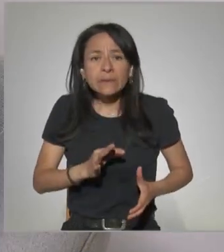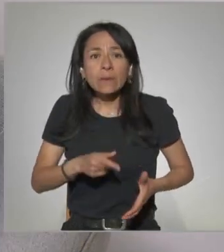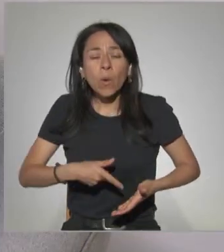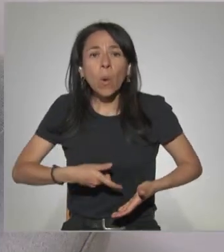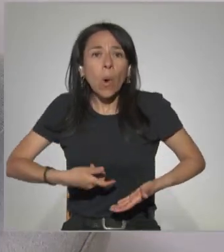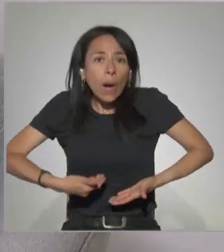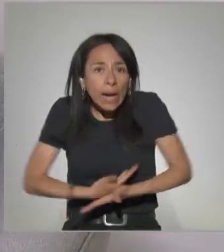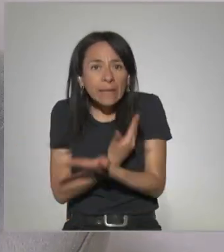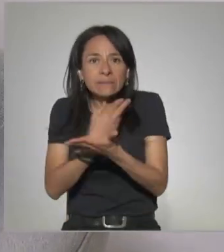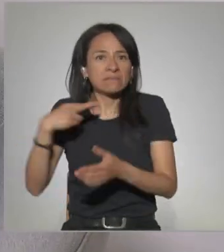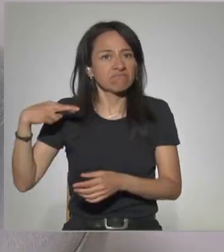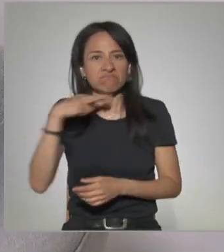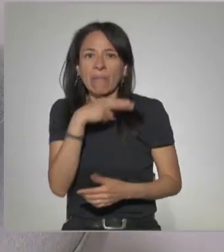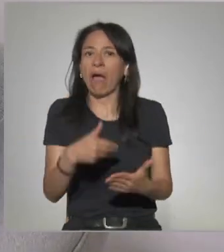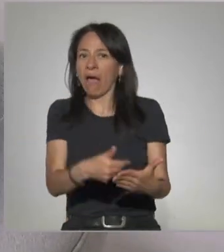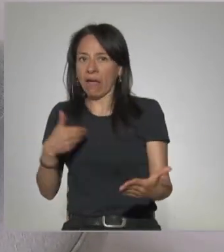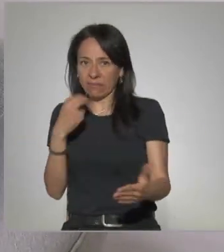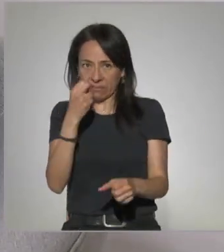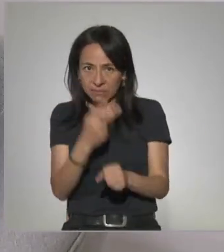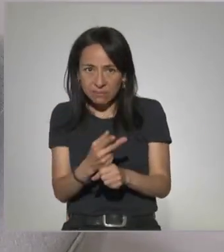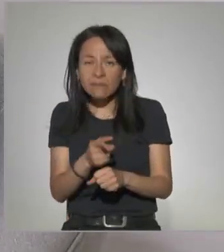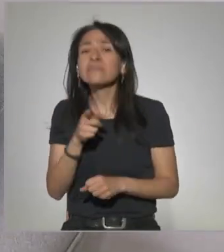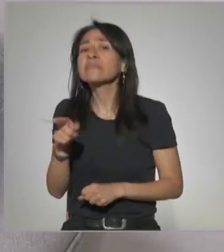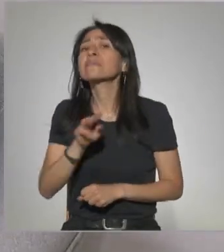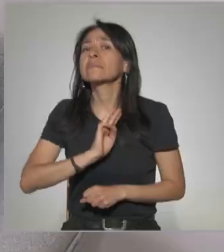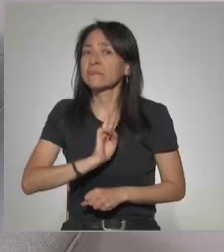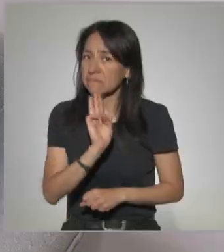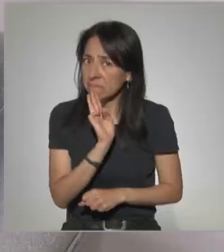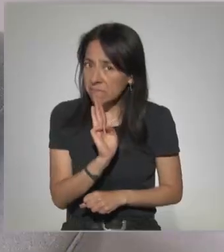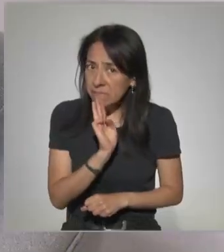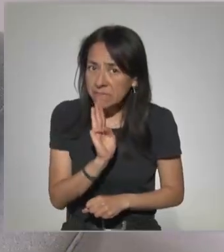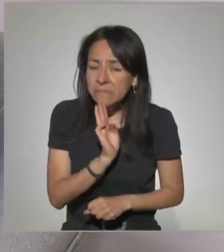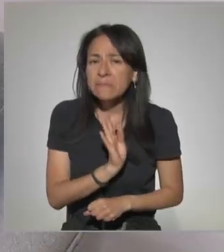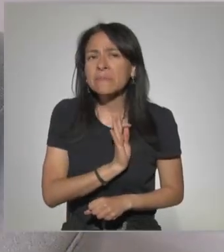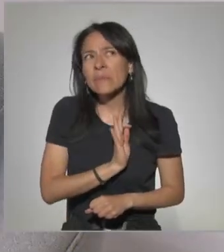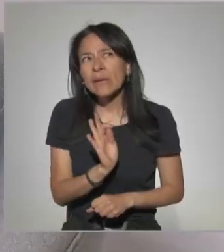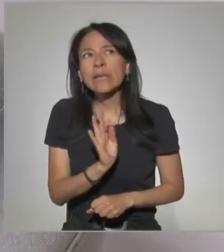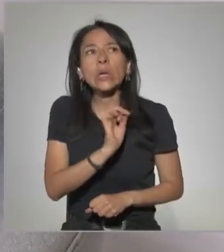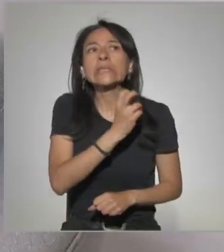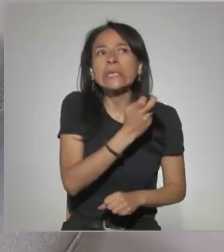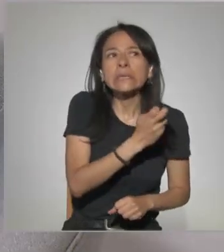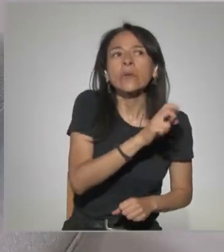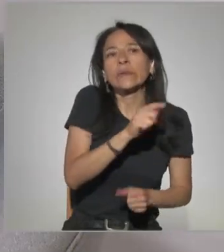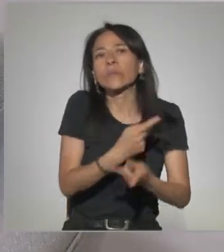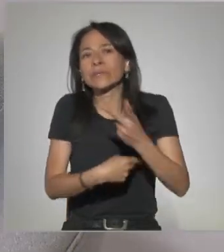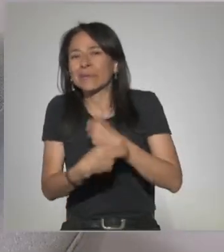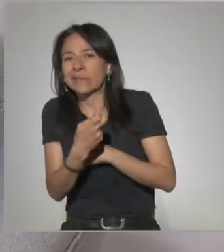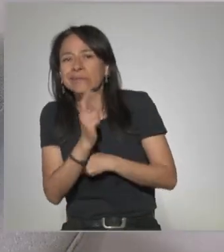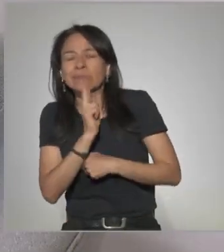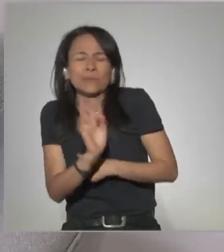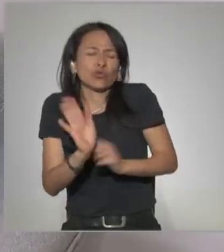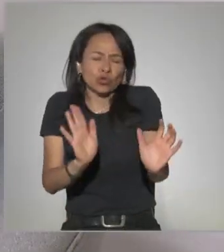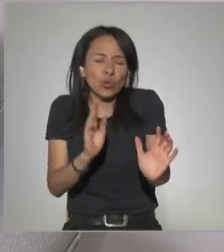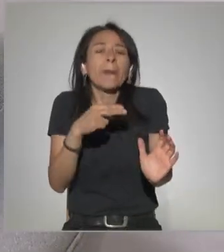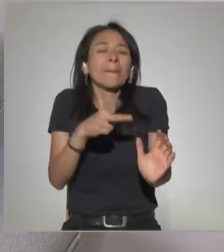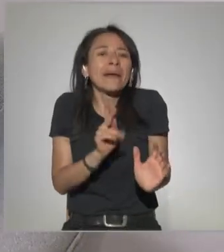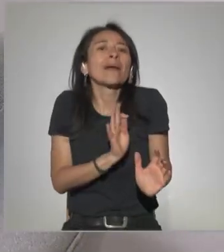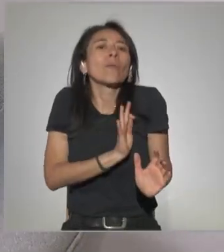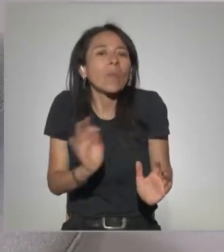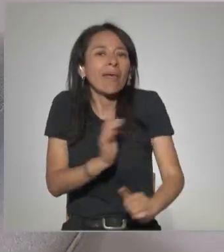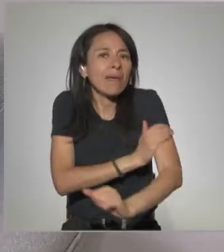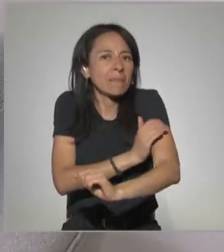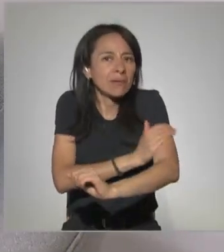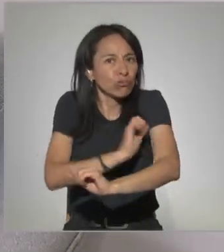mamá, por ejemplo, también le puede ocasionar, no es causa-efecto, pero sí contribuye, ¿no?, a la presencia de